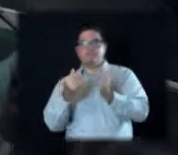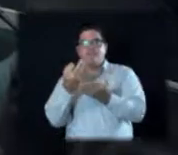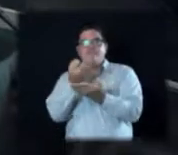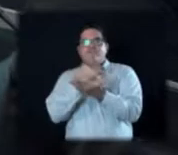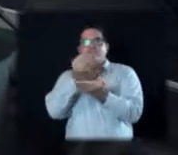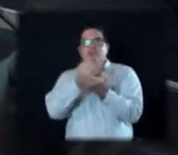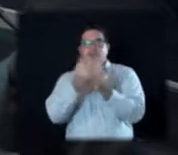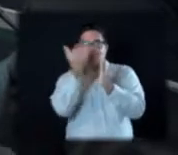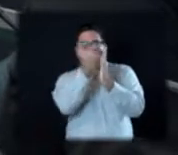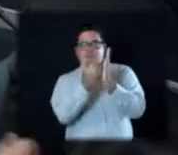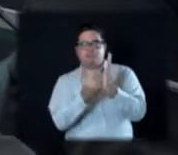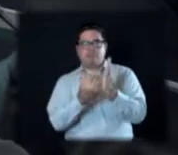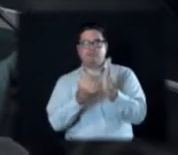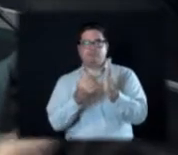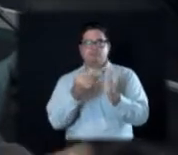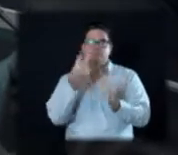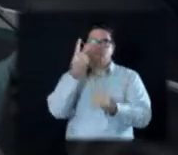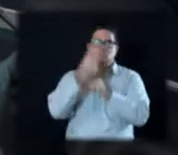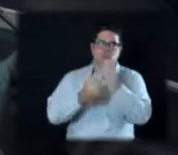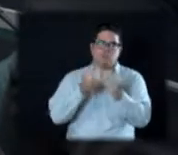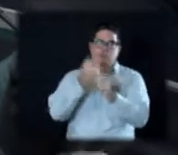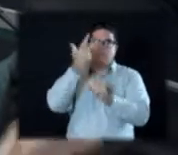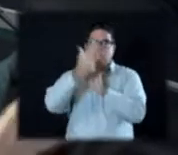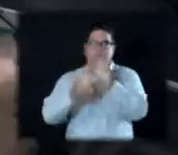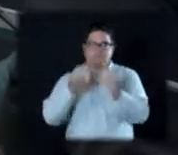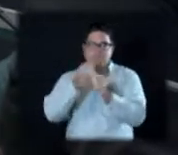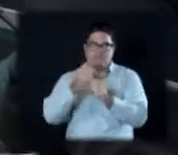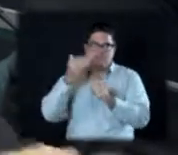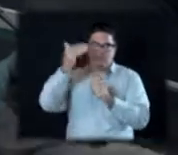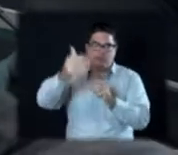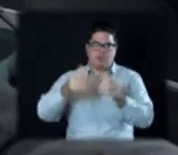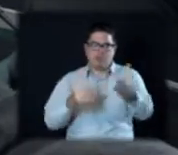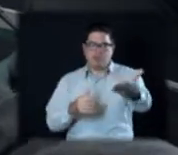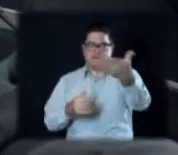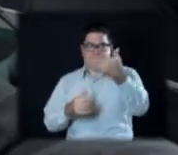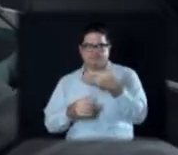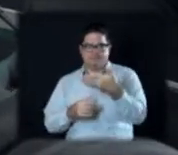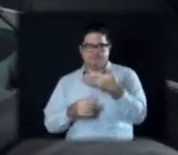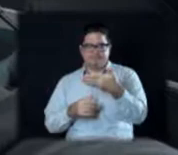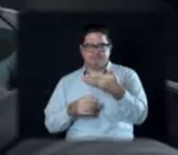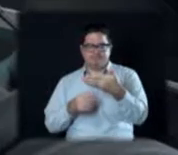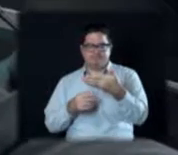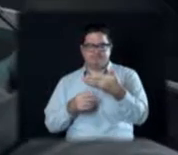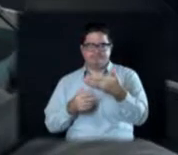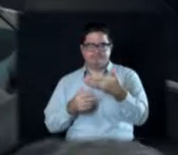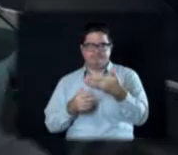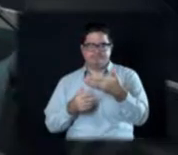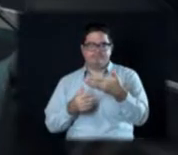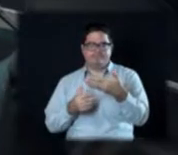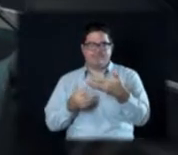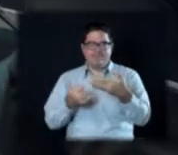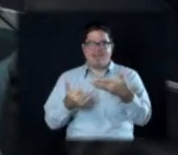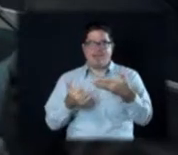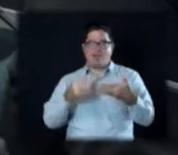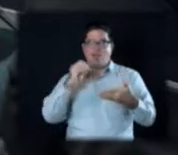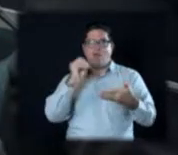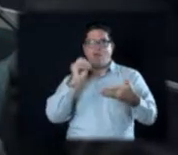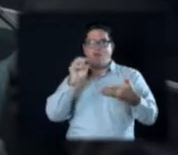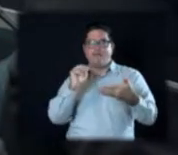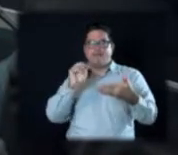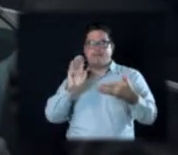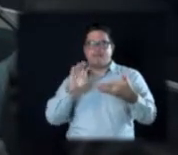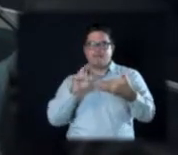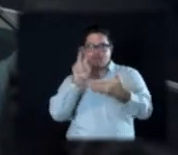tienen el saldo, esperemos que no sea 3 o 4 años más tarde, eso se hace con integración. Pero desde el punto de vista de Hacienda y de la